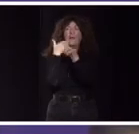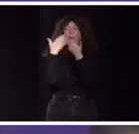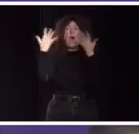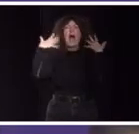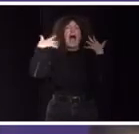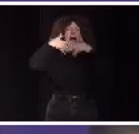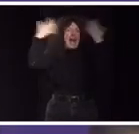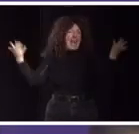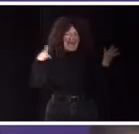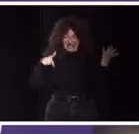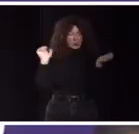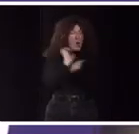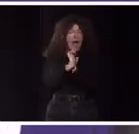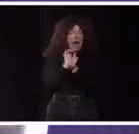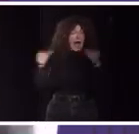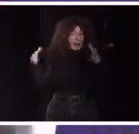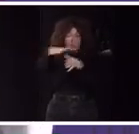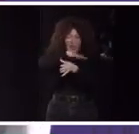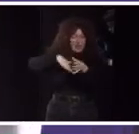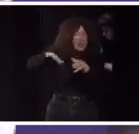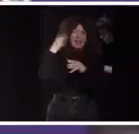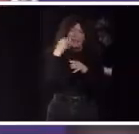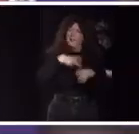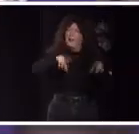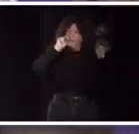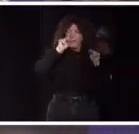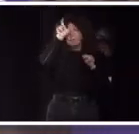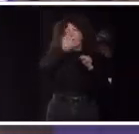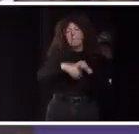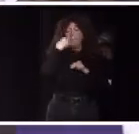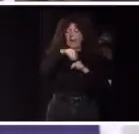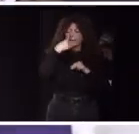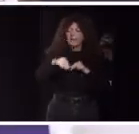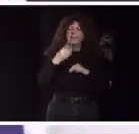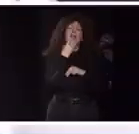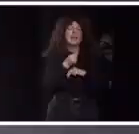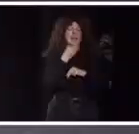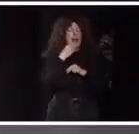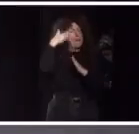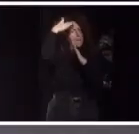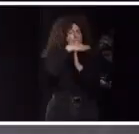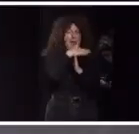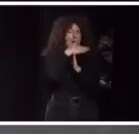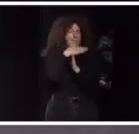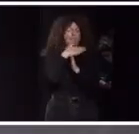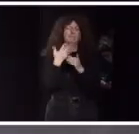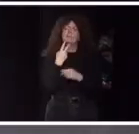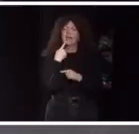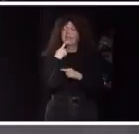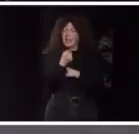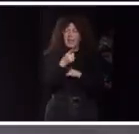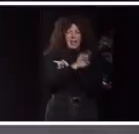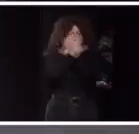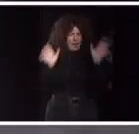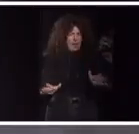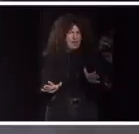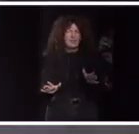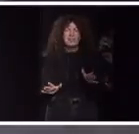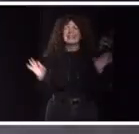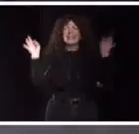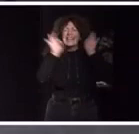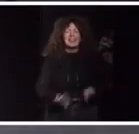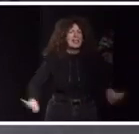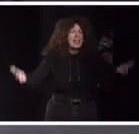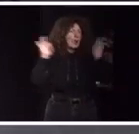del mundo. Hay que pararle los pies a Netanyahu y hay que ser claras. Ningún